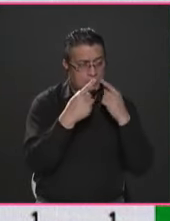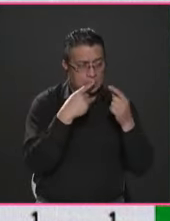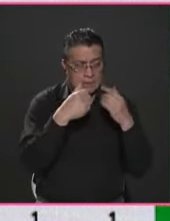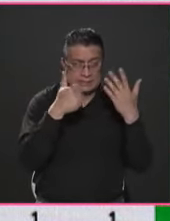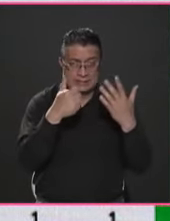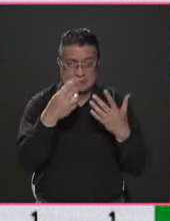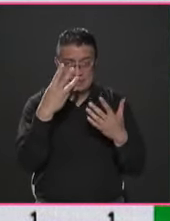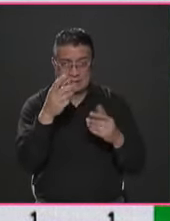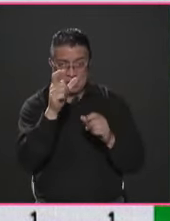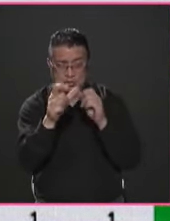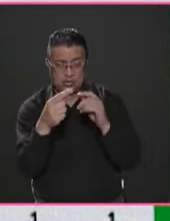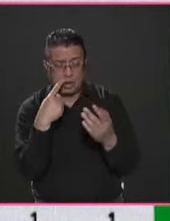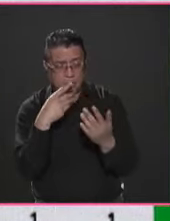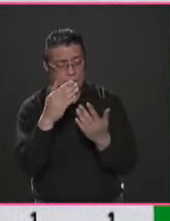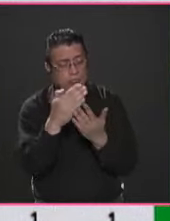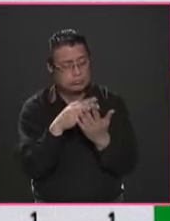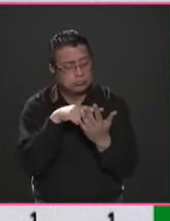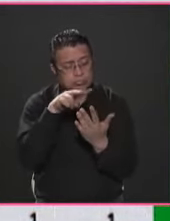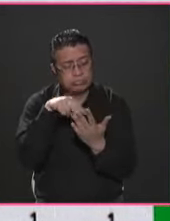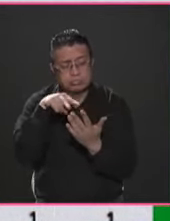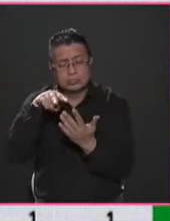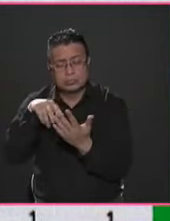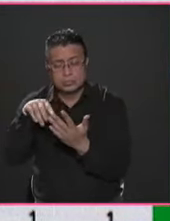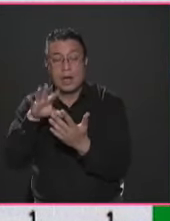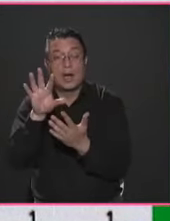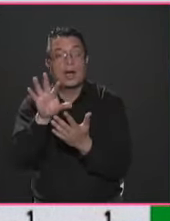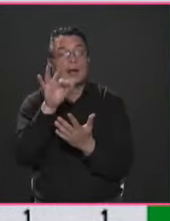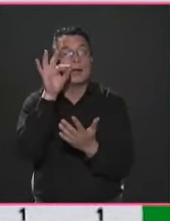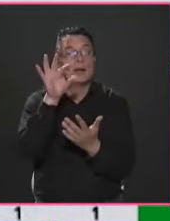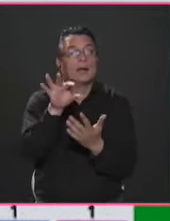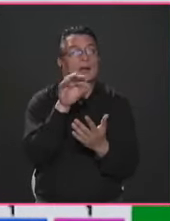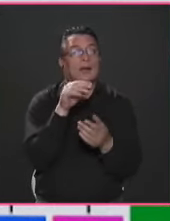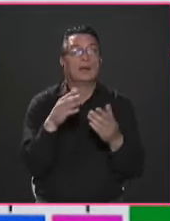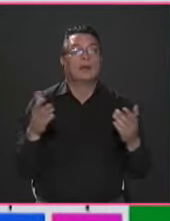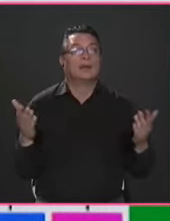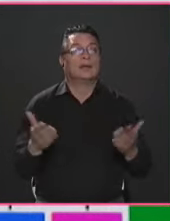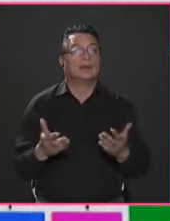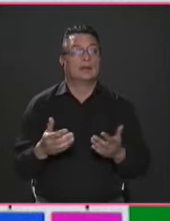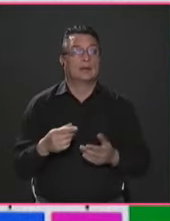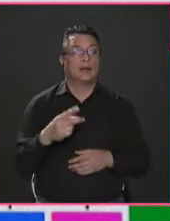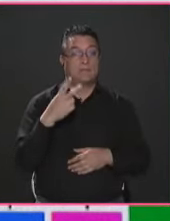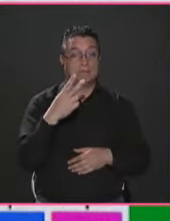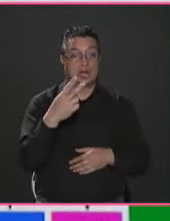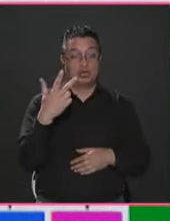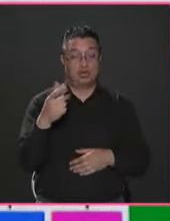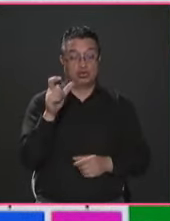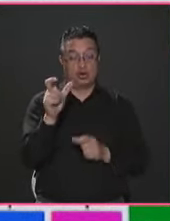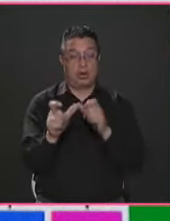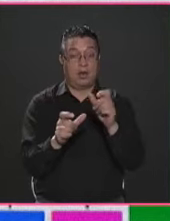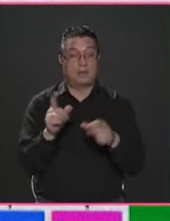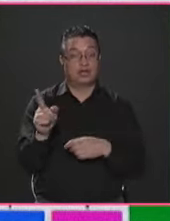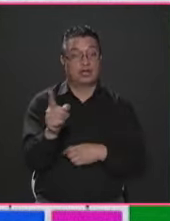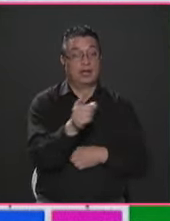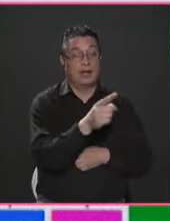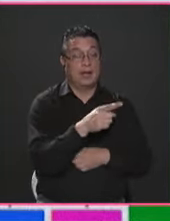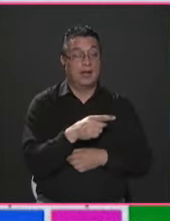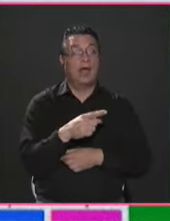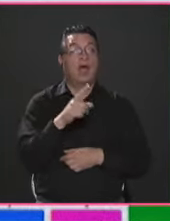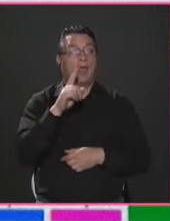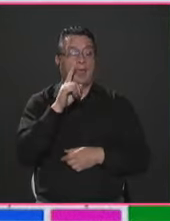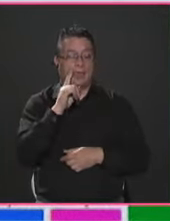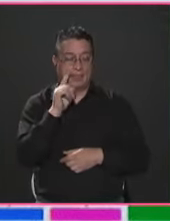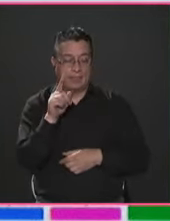63 individuos ya y nos dimos cuenta que eh 28 individuos